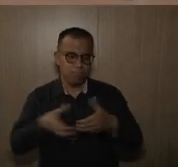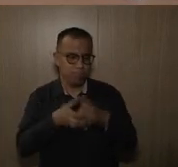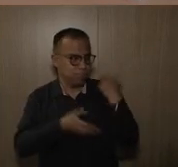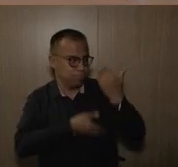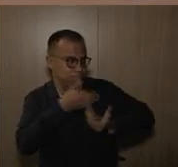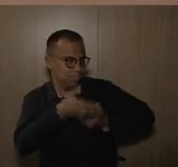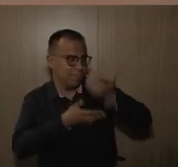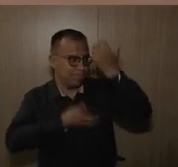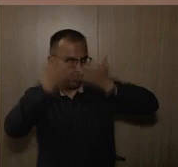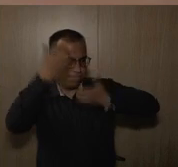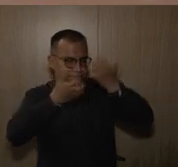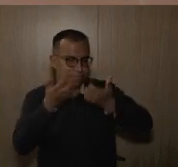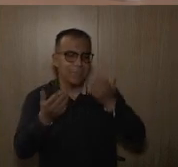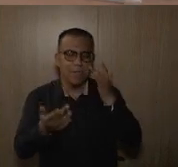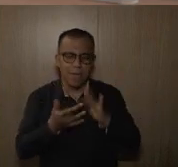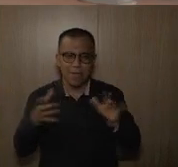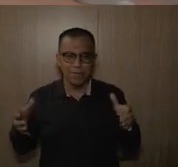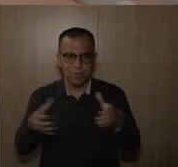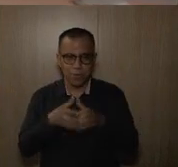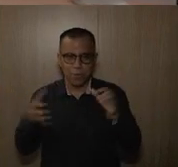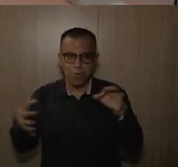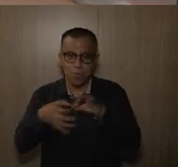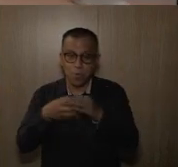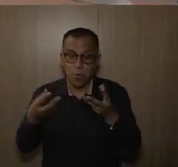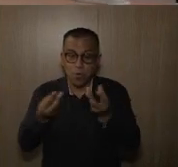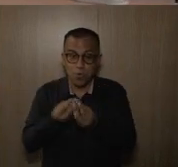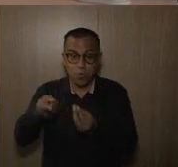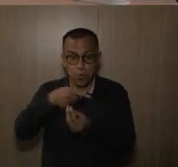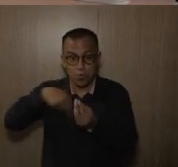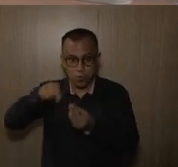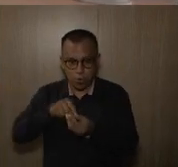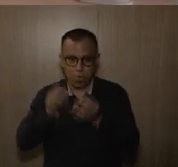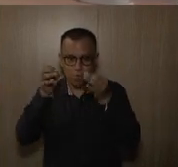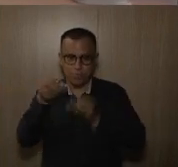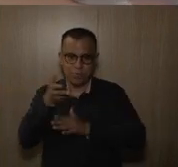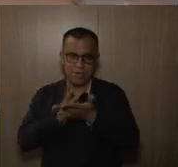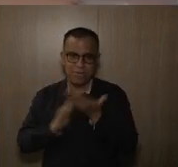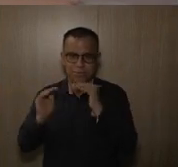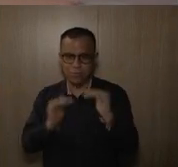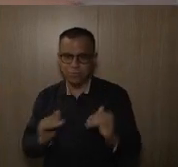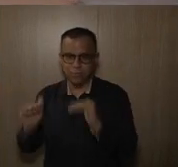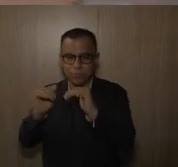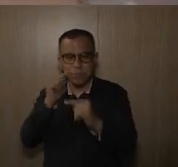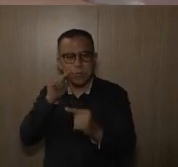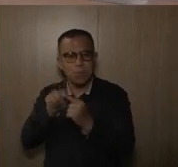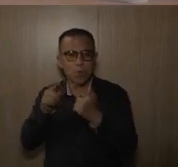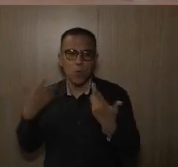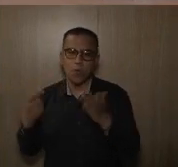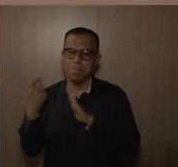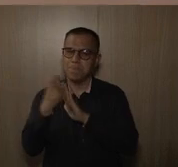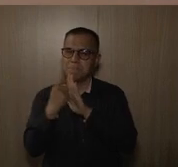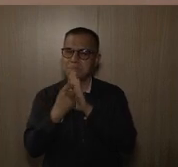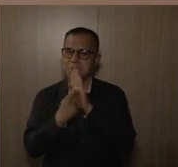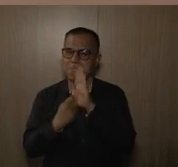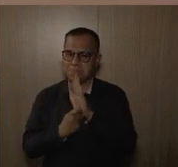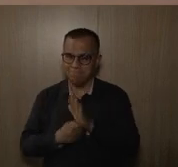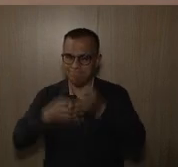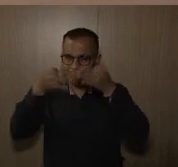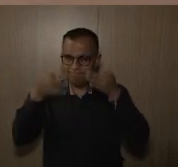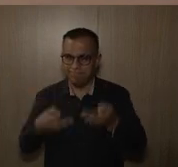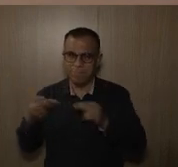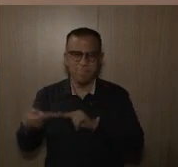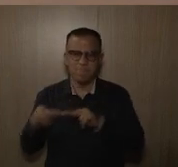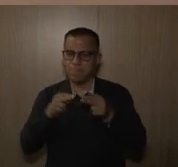de la CONASES y de parte del grupo de registro calificado, tenemos unas funciones muy específicas